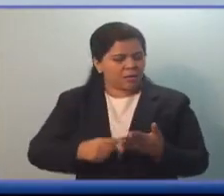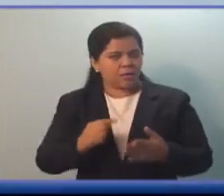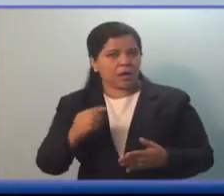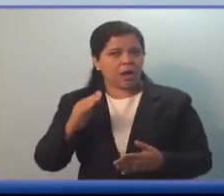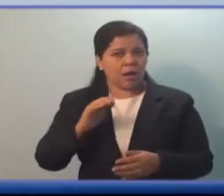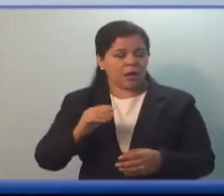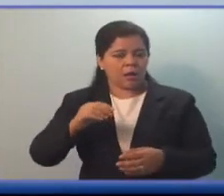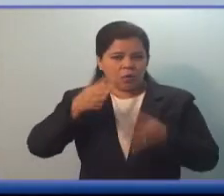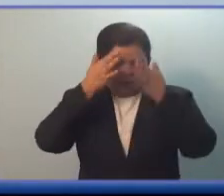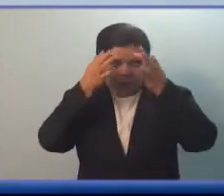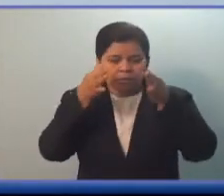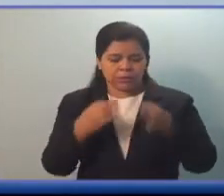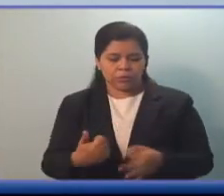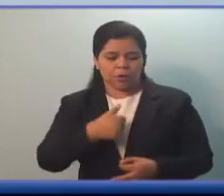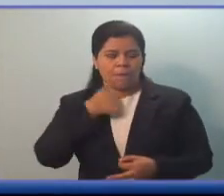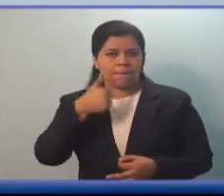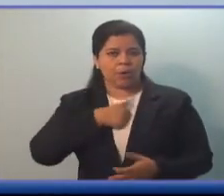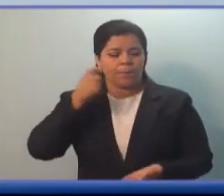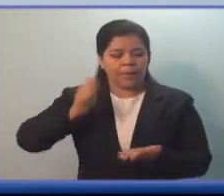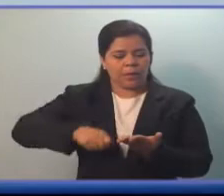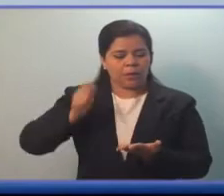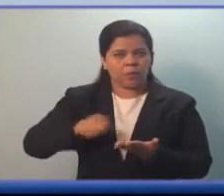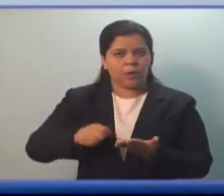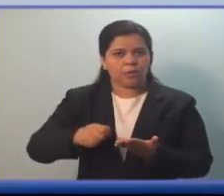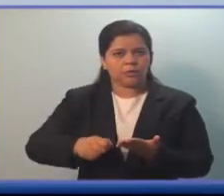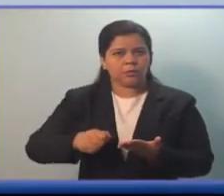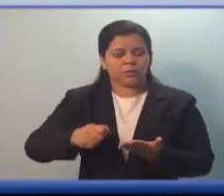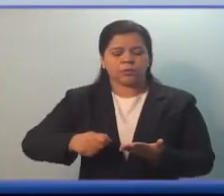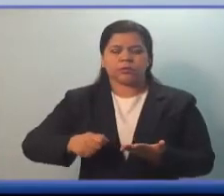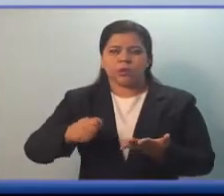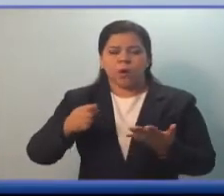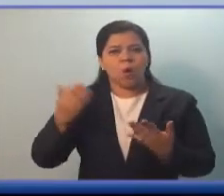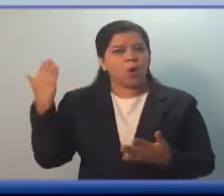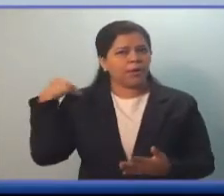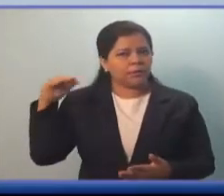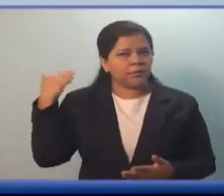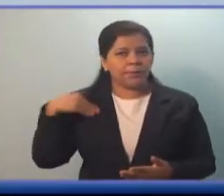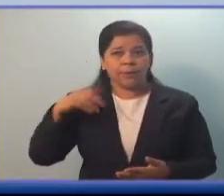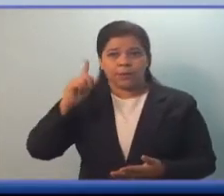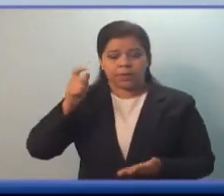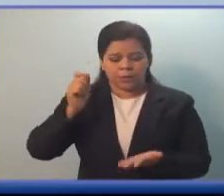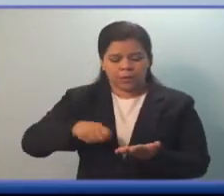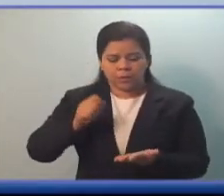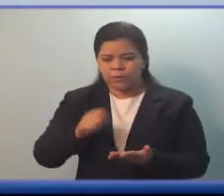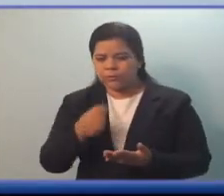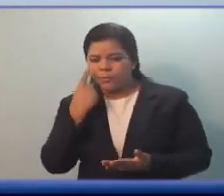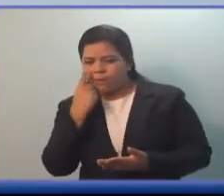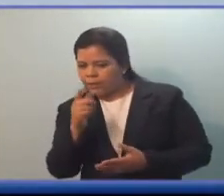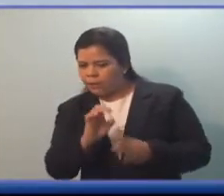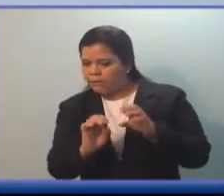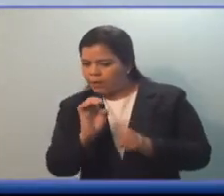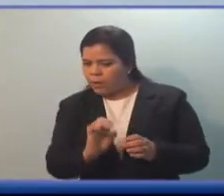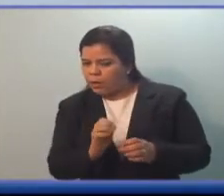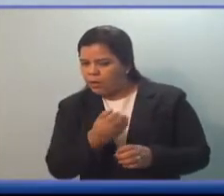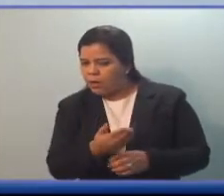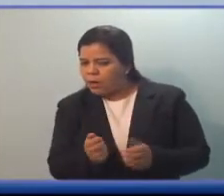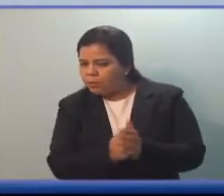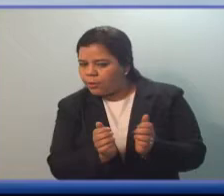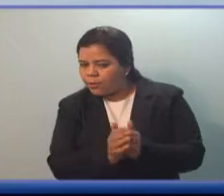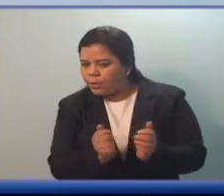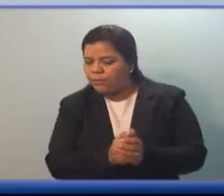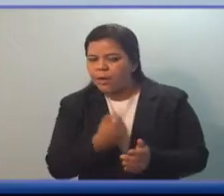juez, el buen tino, el equilibrio, la ponderación que debe de tener para valorar los hechos y